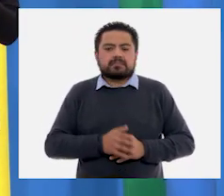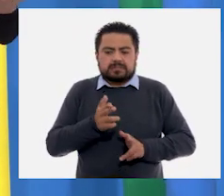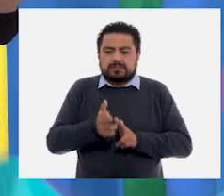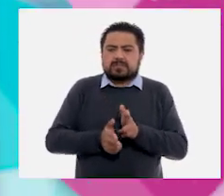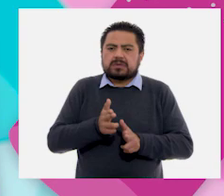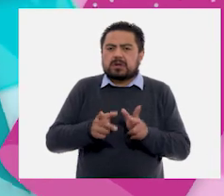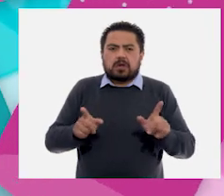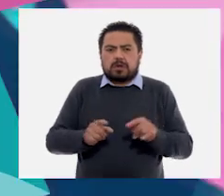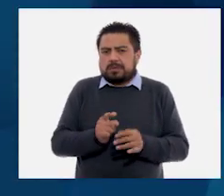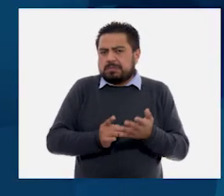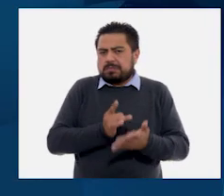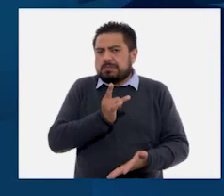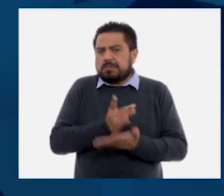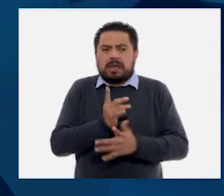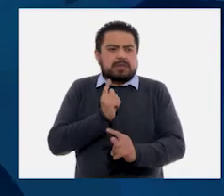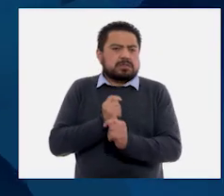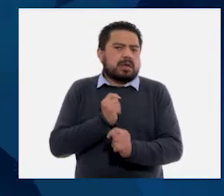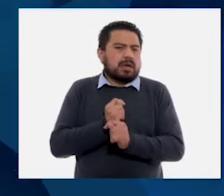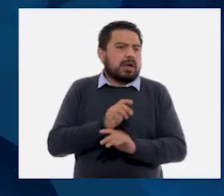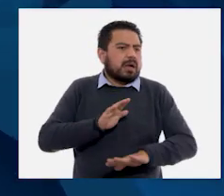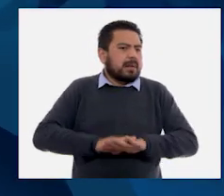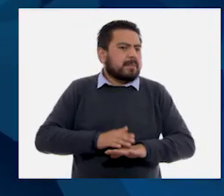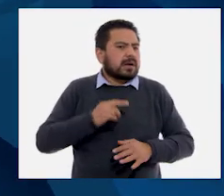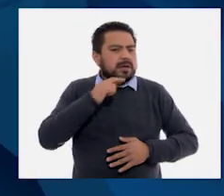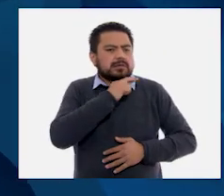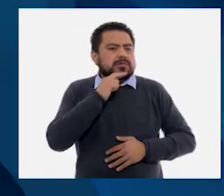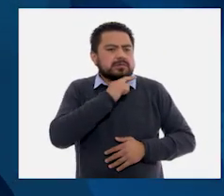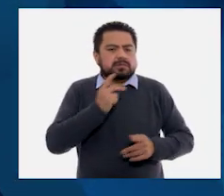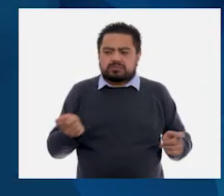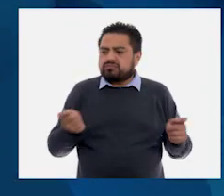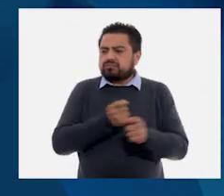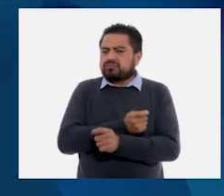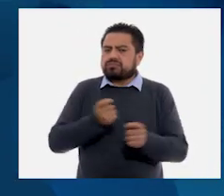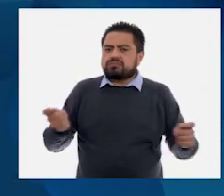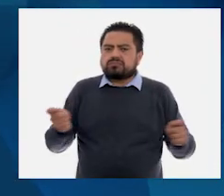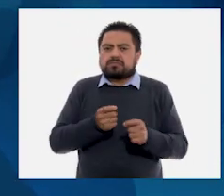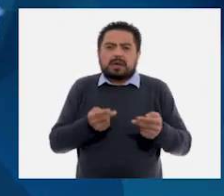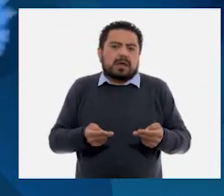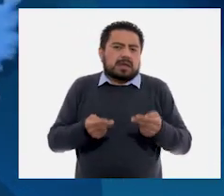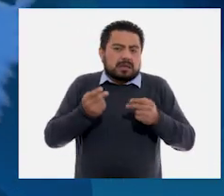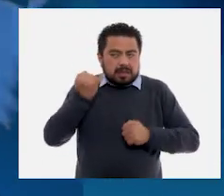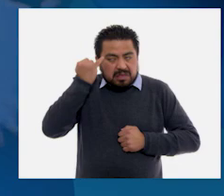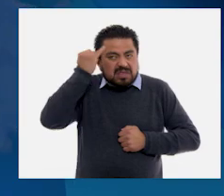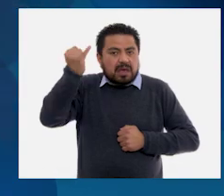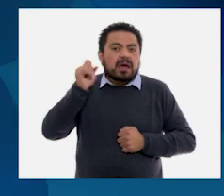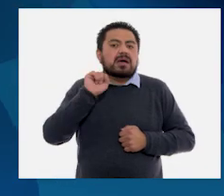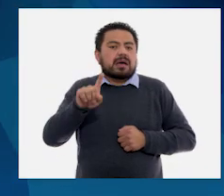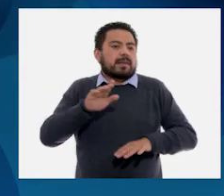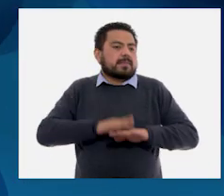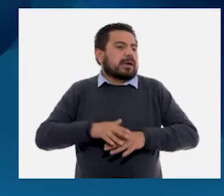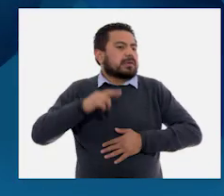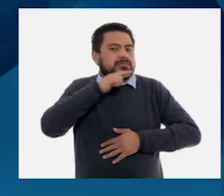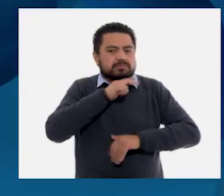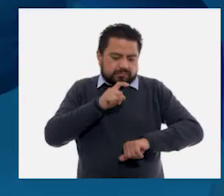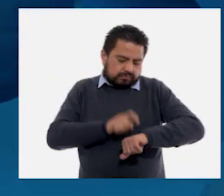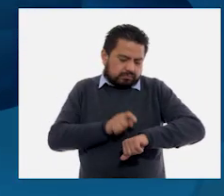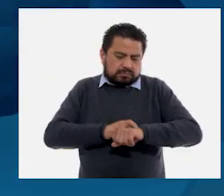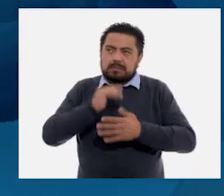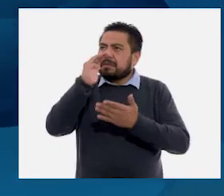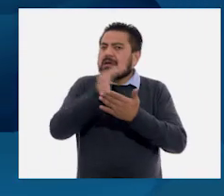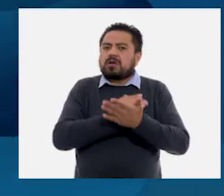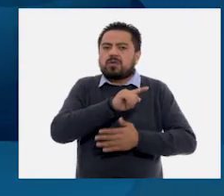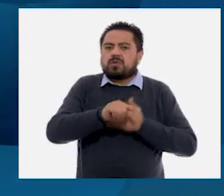ferrocarril fue simplemente un vehículo que hizo más ágiles los intercambios de mercancías y de ideas, que aceleró los tiempos y redujo